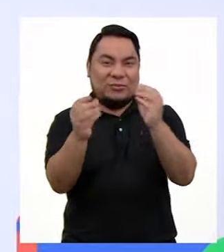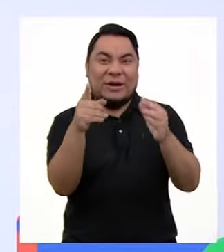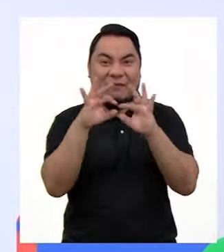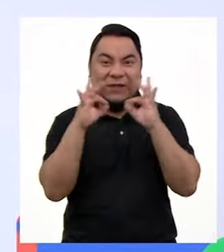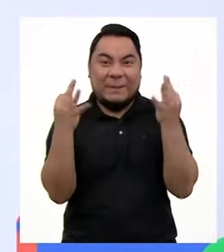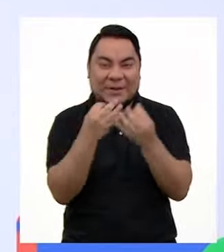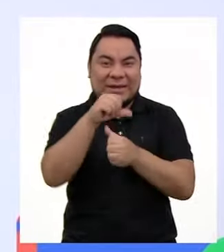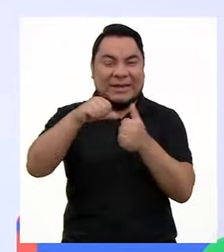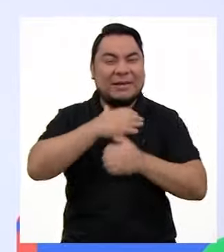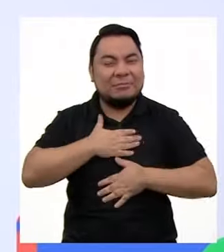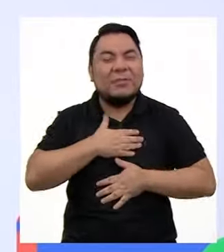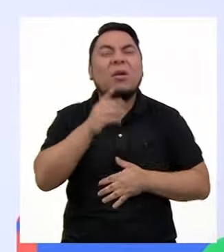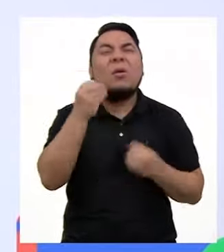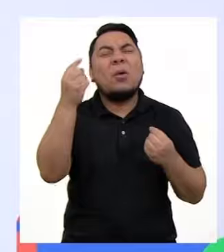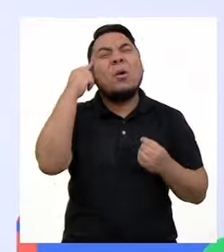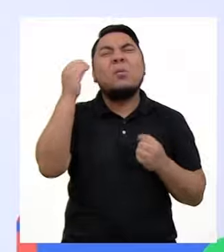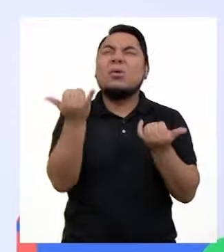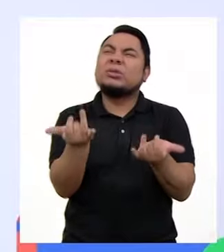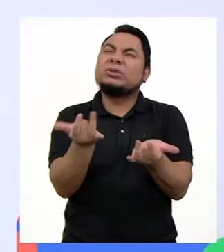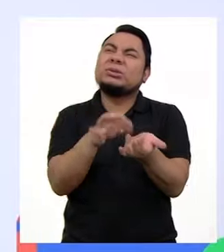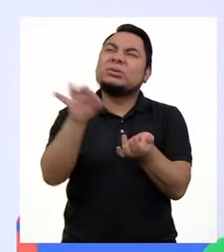¿Con qué se puede hacer una tela de araña?